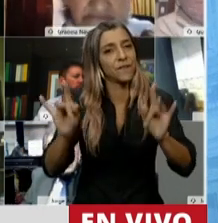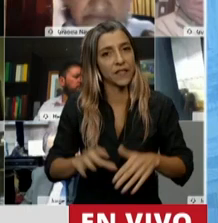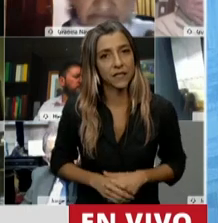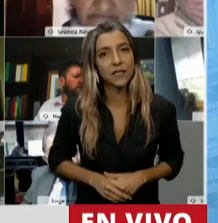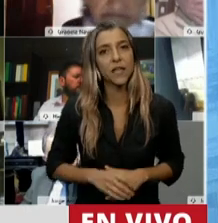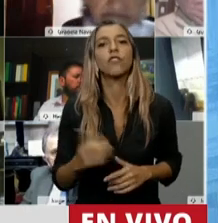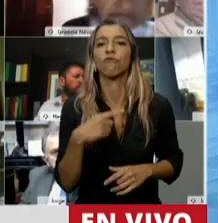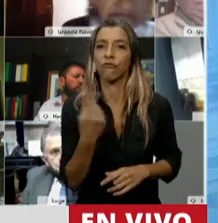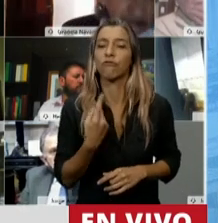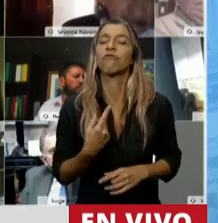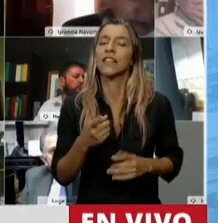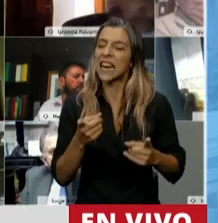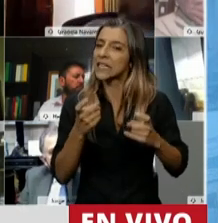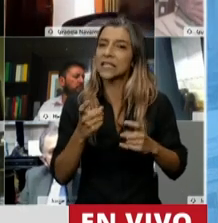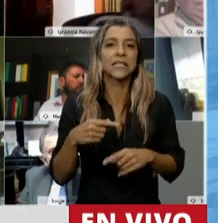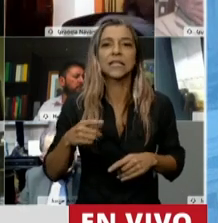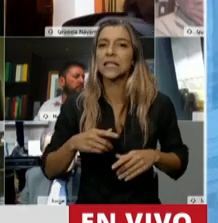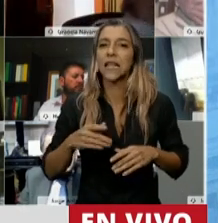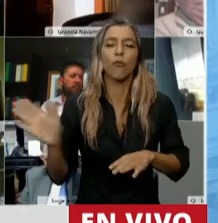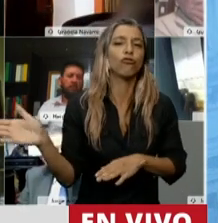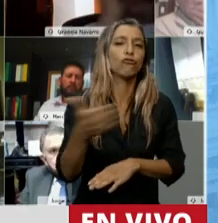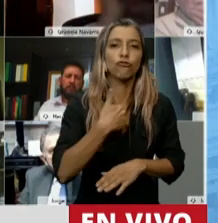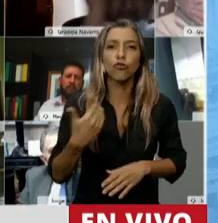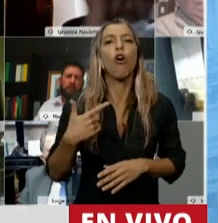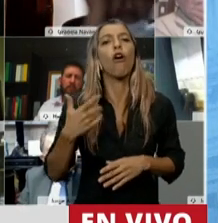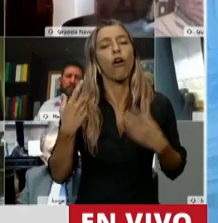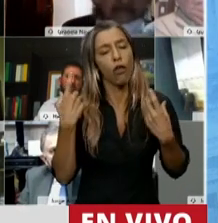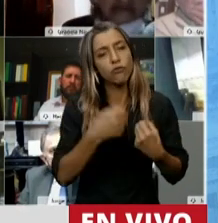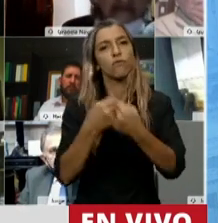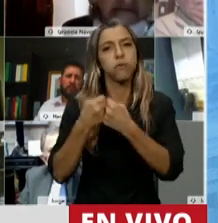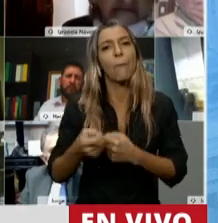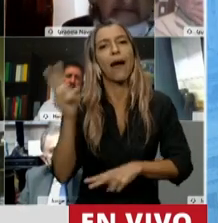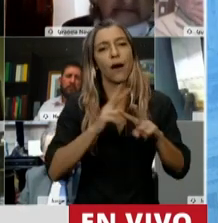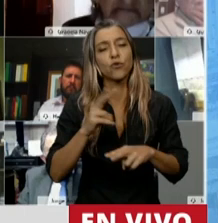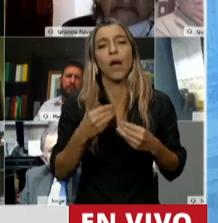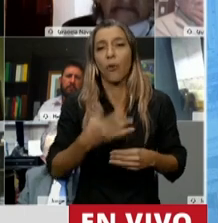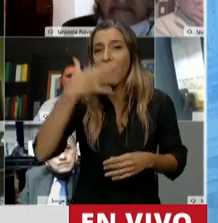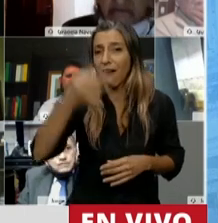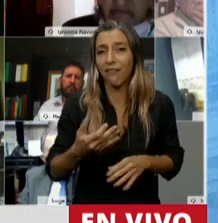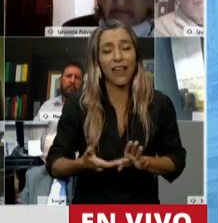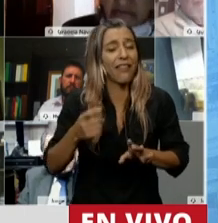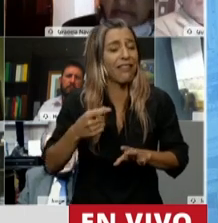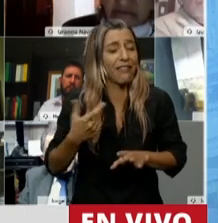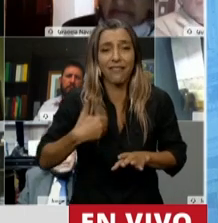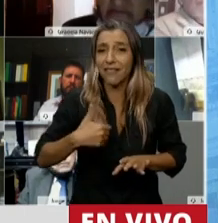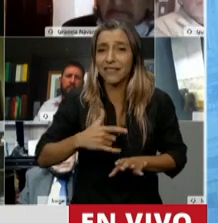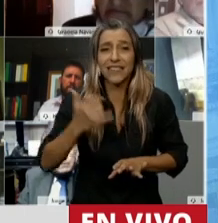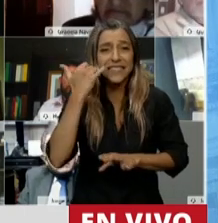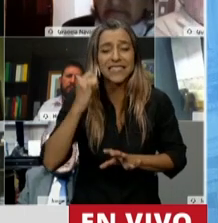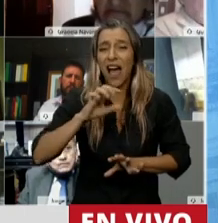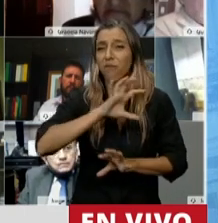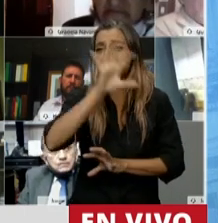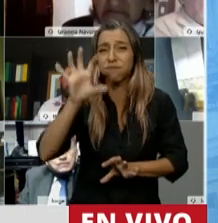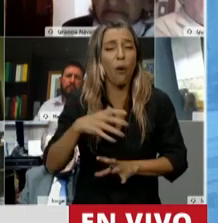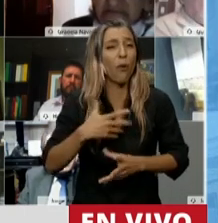de todo el Congreso, contundente, después del terrible ecocidio que sucedió en la Argentina al prenderse fuego tantas